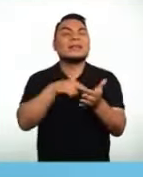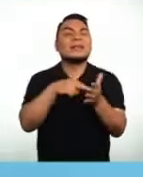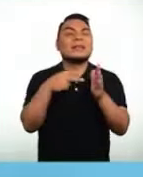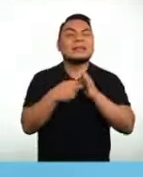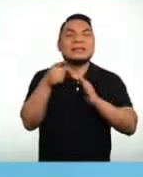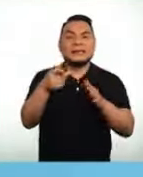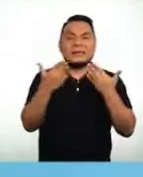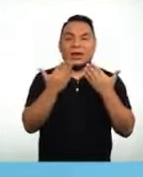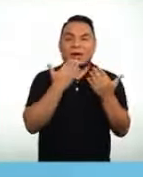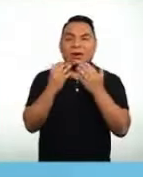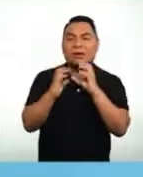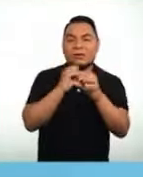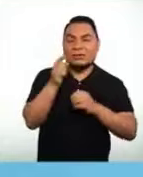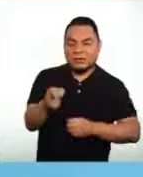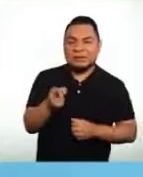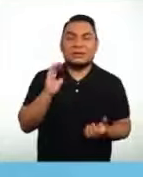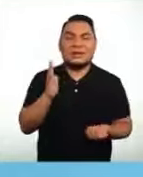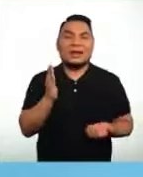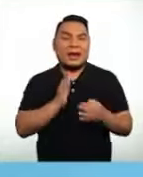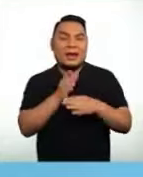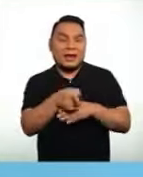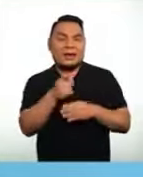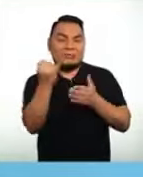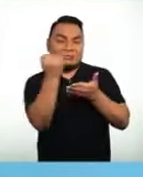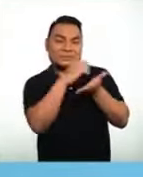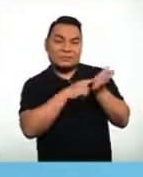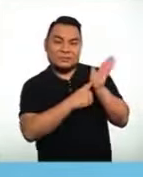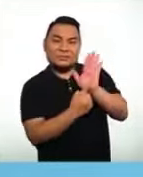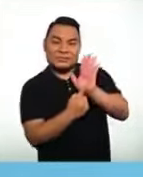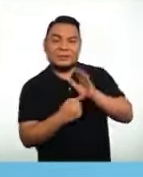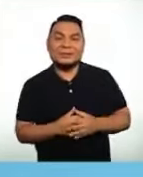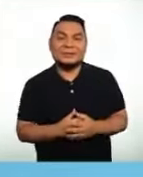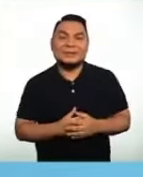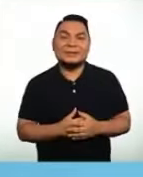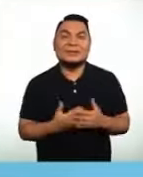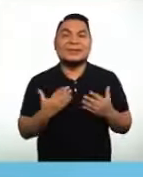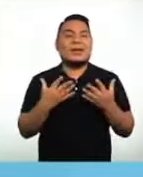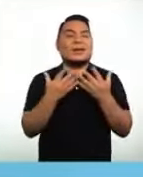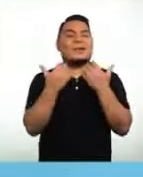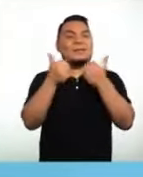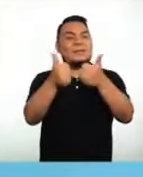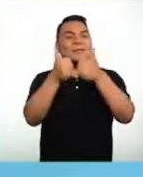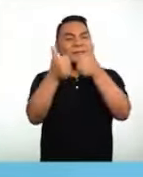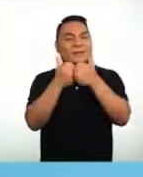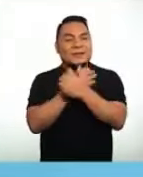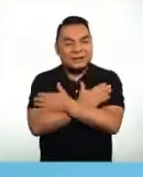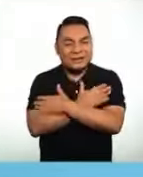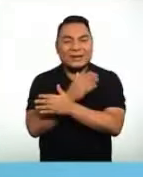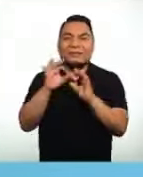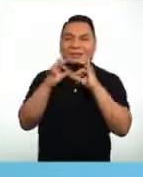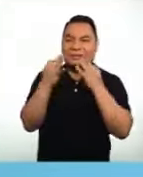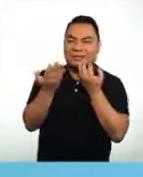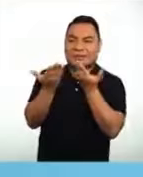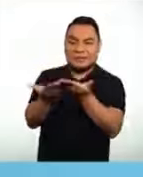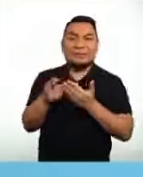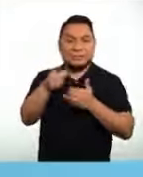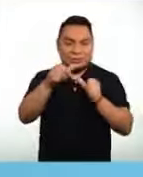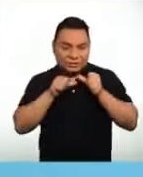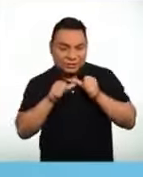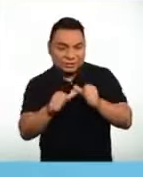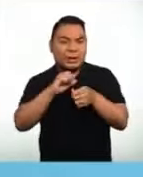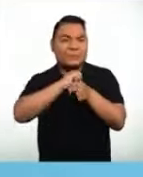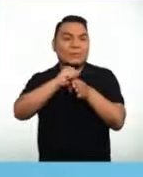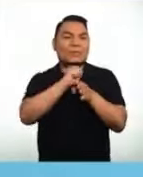Explíquenle qué significa lo que acaban de comunicar a través de pictogramas. Muy bien, queridas